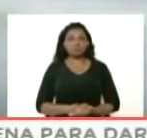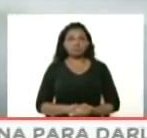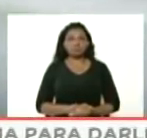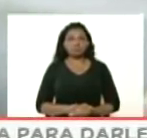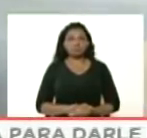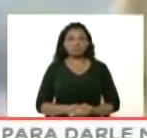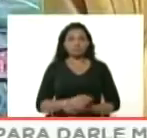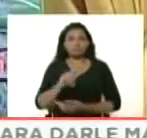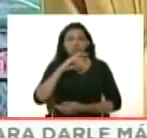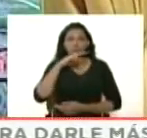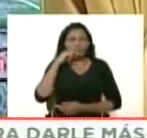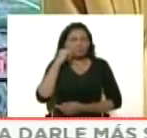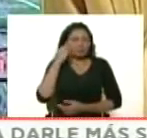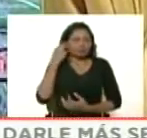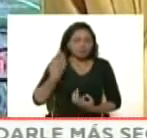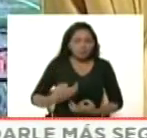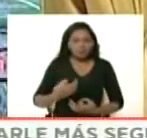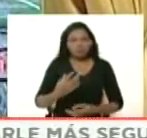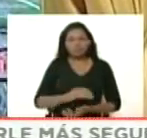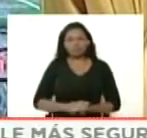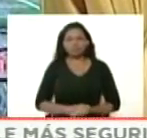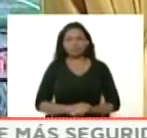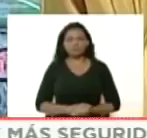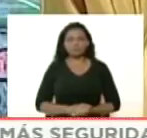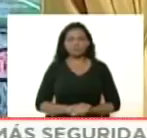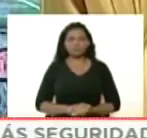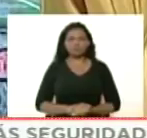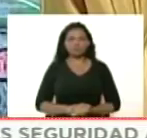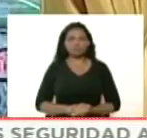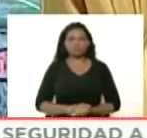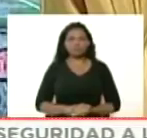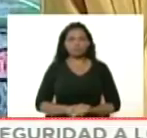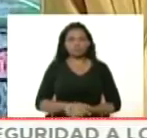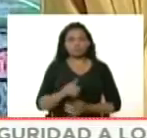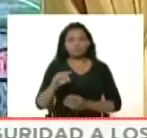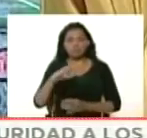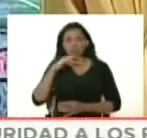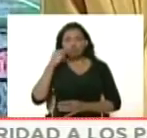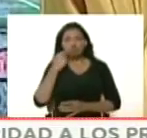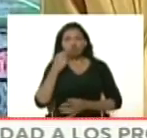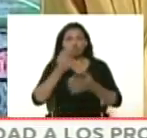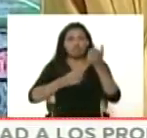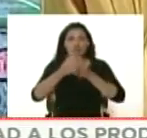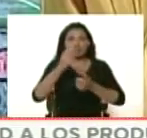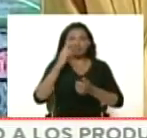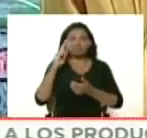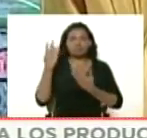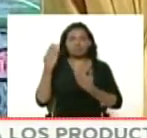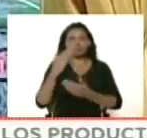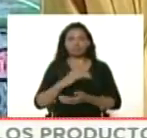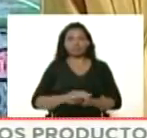Esto es una exquisitez, de verdad. También este dulce de leche, mire.